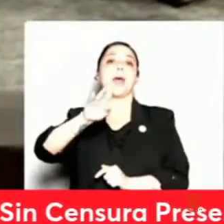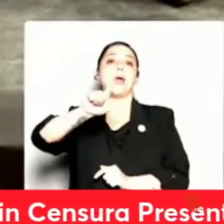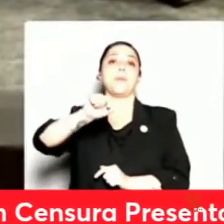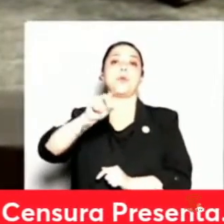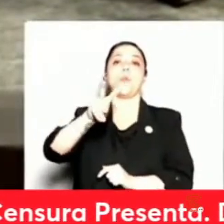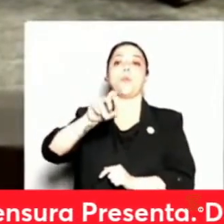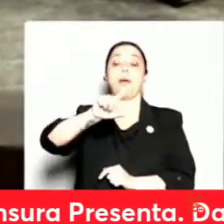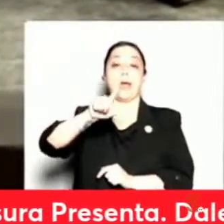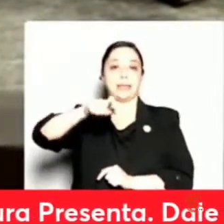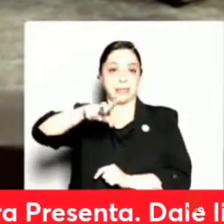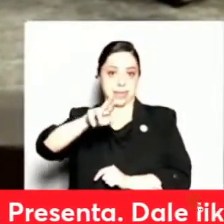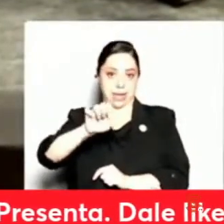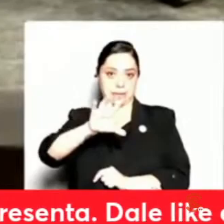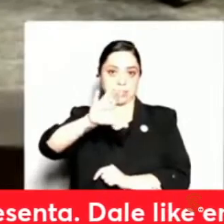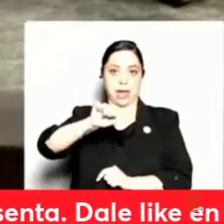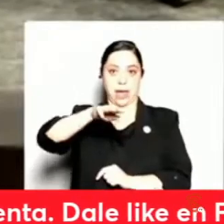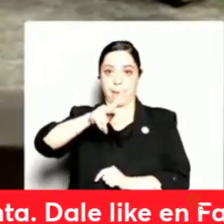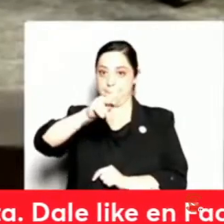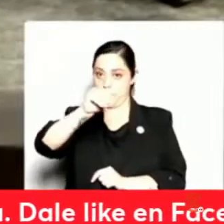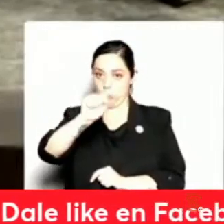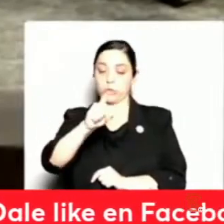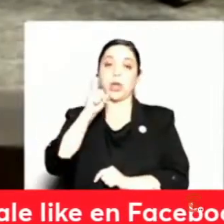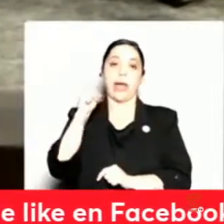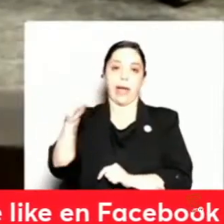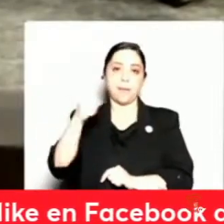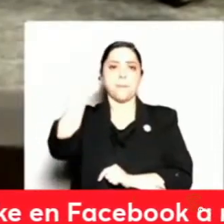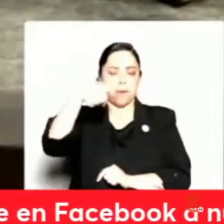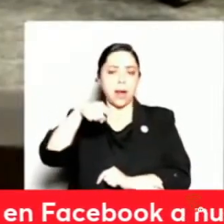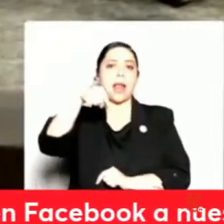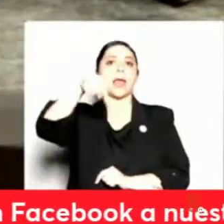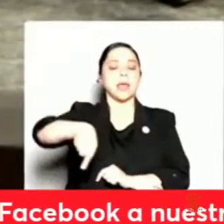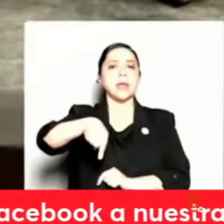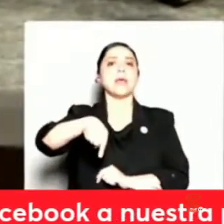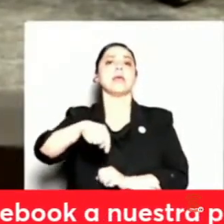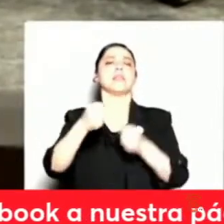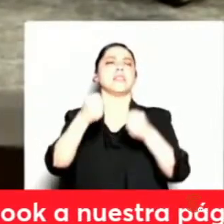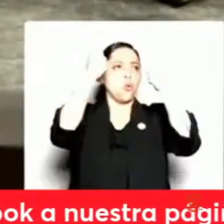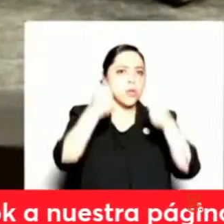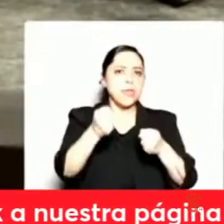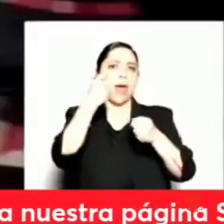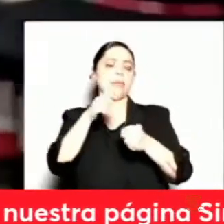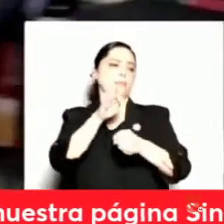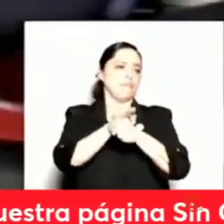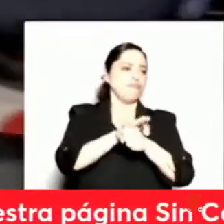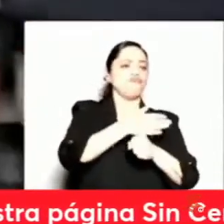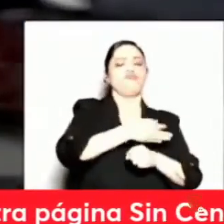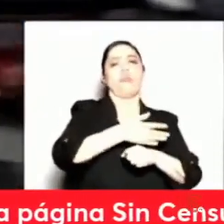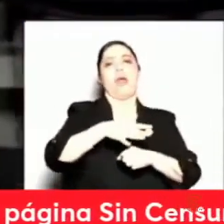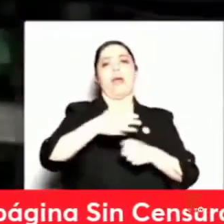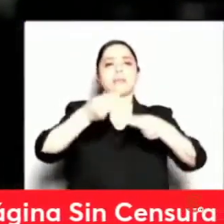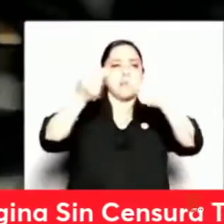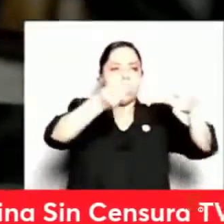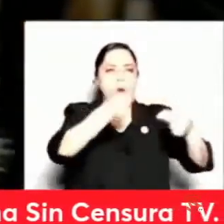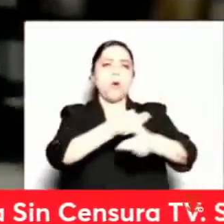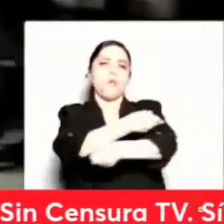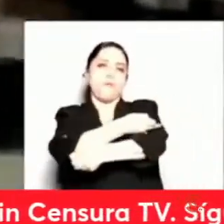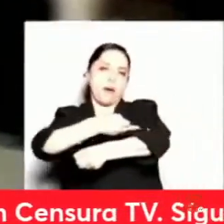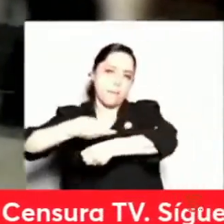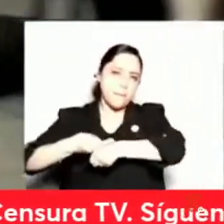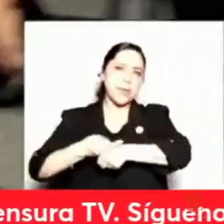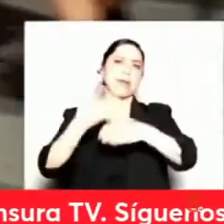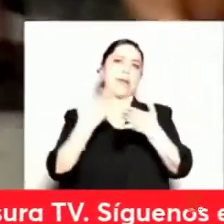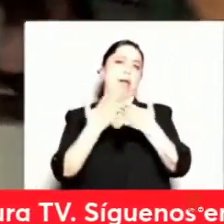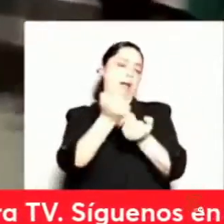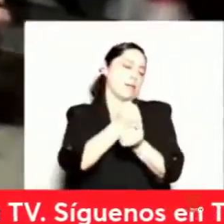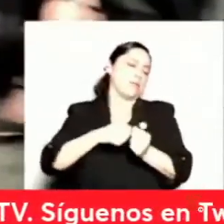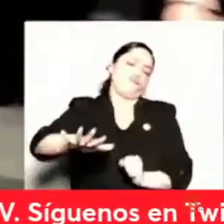Camacho, para seguir mejorando la seguridad de las familias, de los negocios, de la